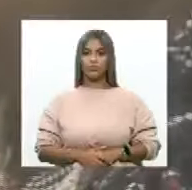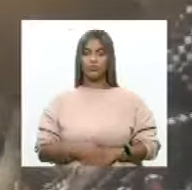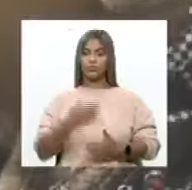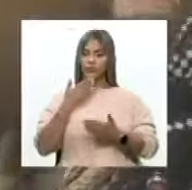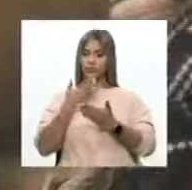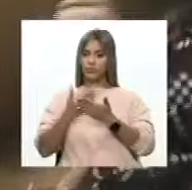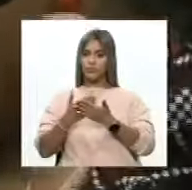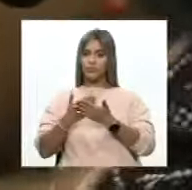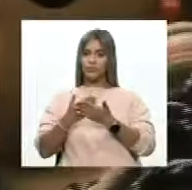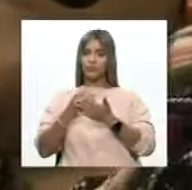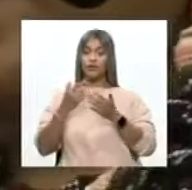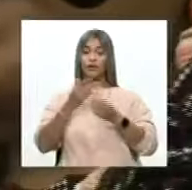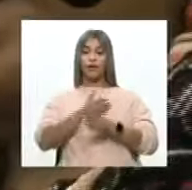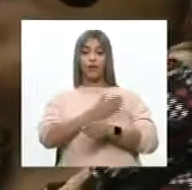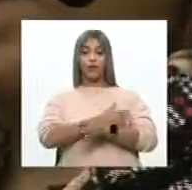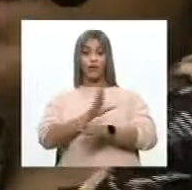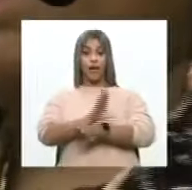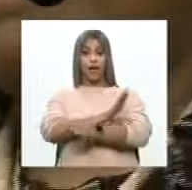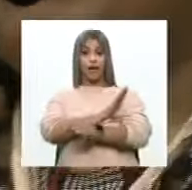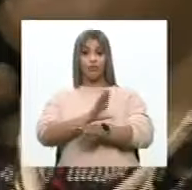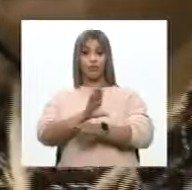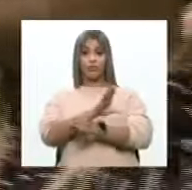Gracias.